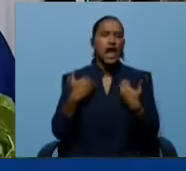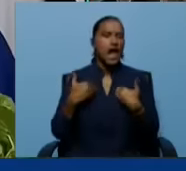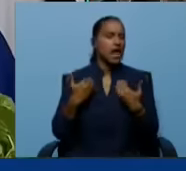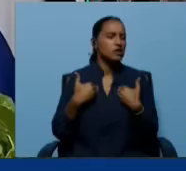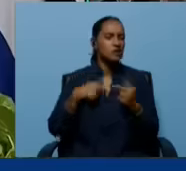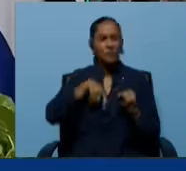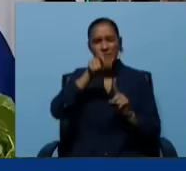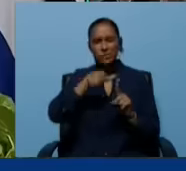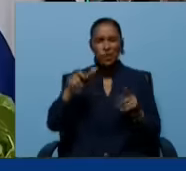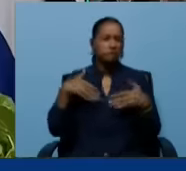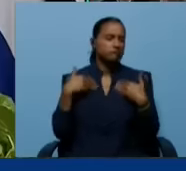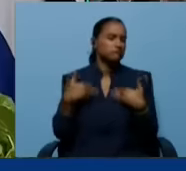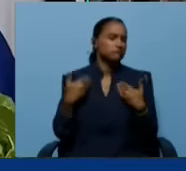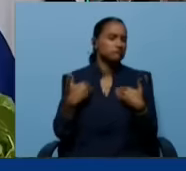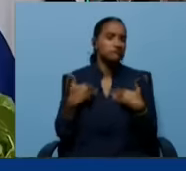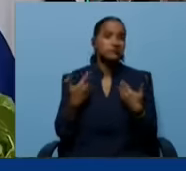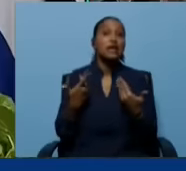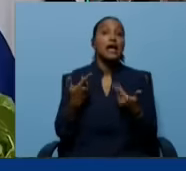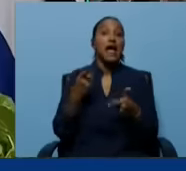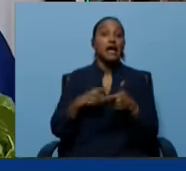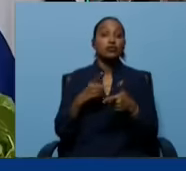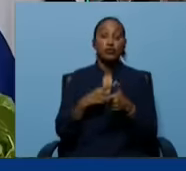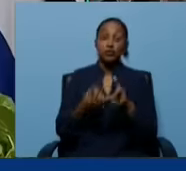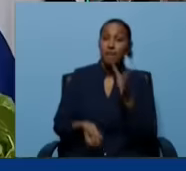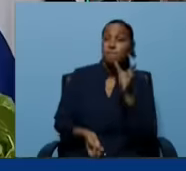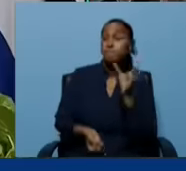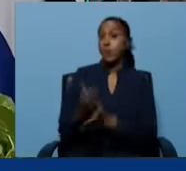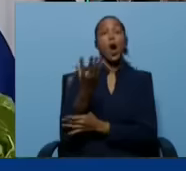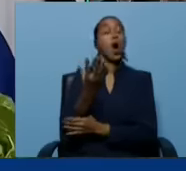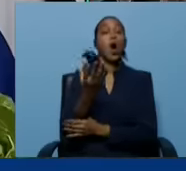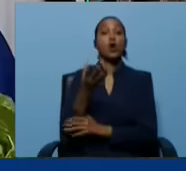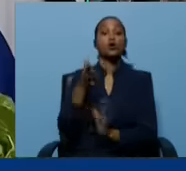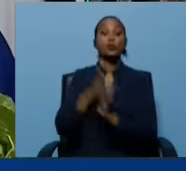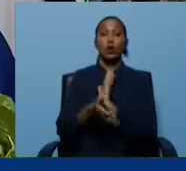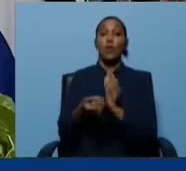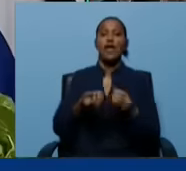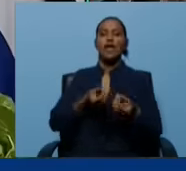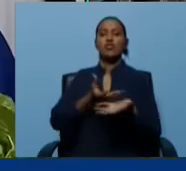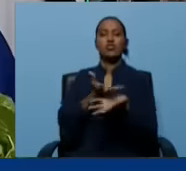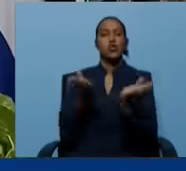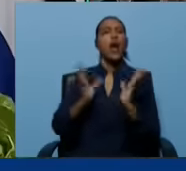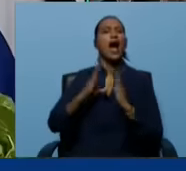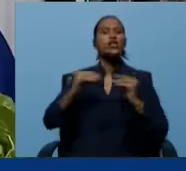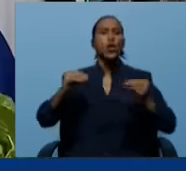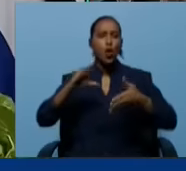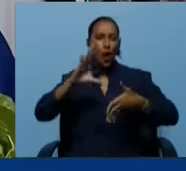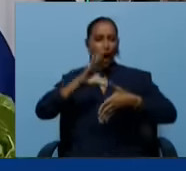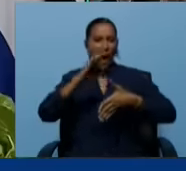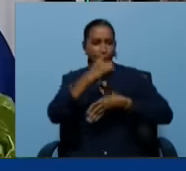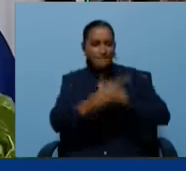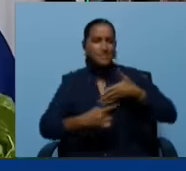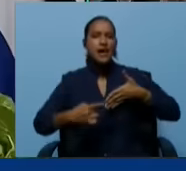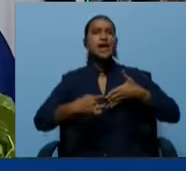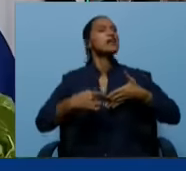que le dio más fortaleza y más ánimo a nuestros pueblos.